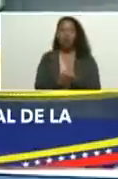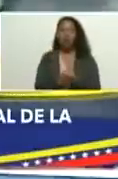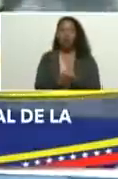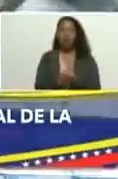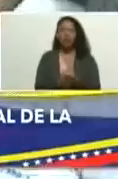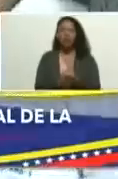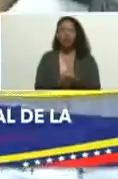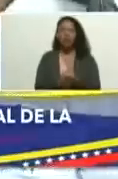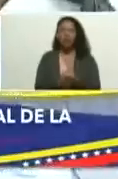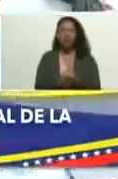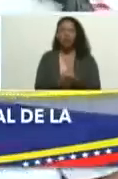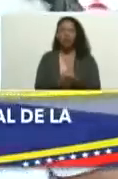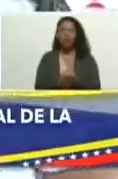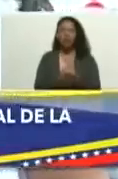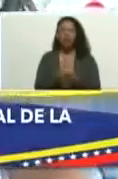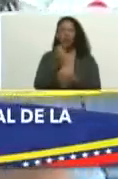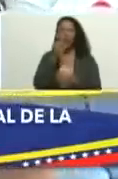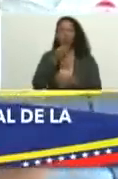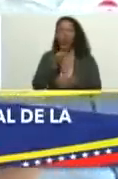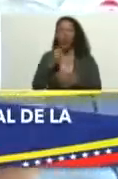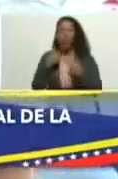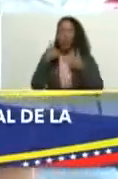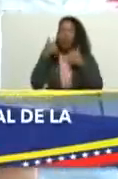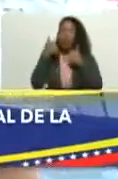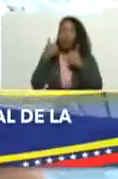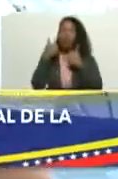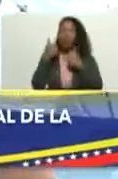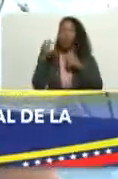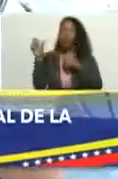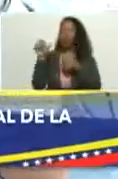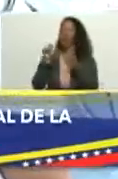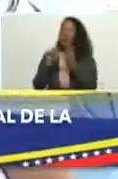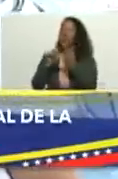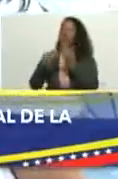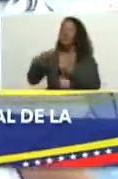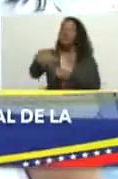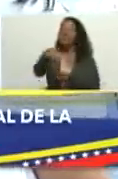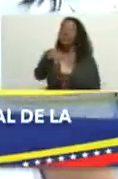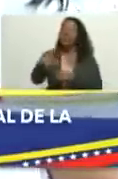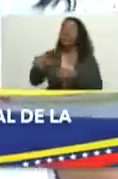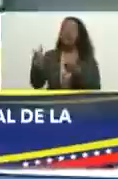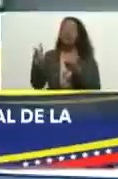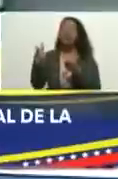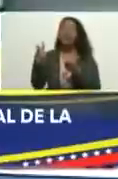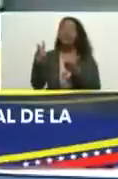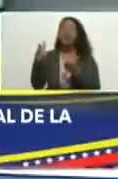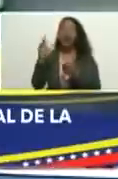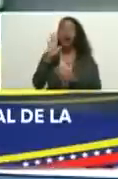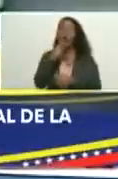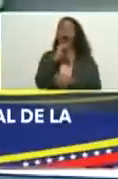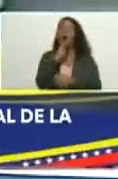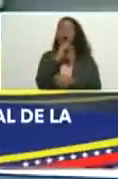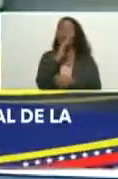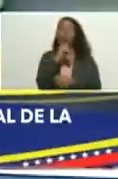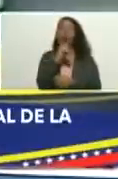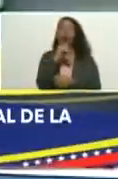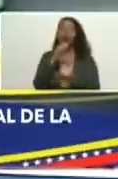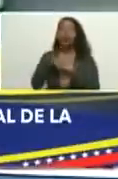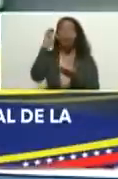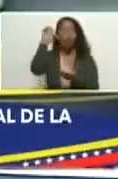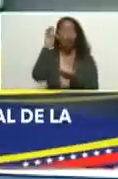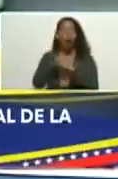estoy perfectamente bien. Perdón, ¿dónde queda estas Inversiones Selva? En Cagua, Estabaragua. En Cagua. Comparte